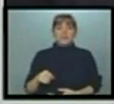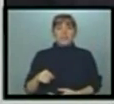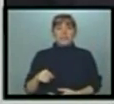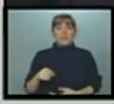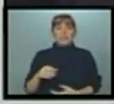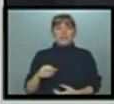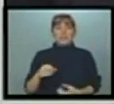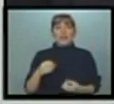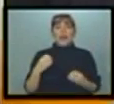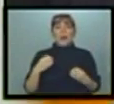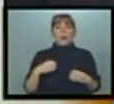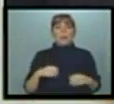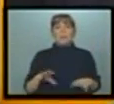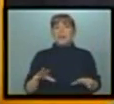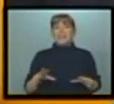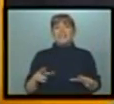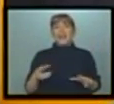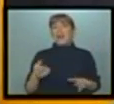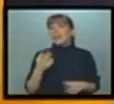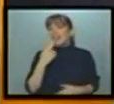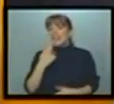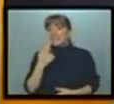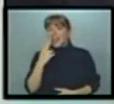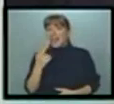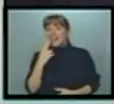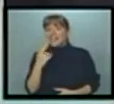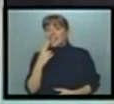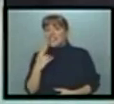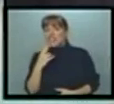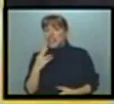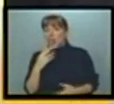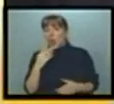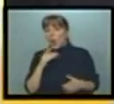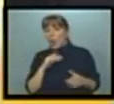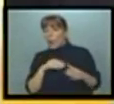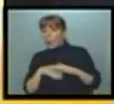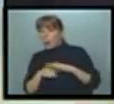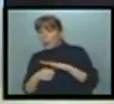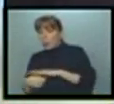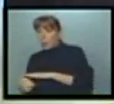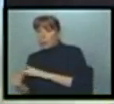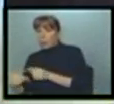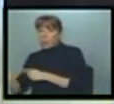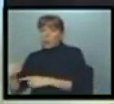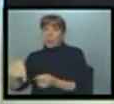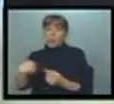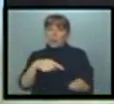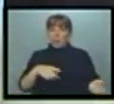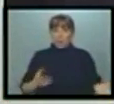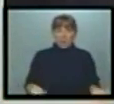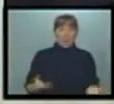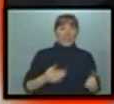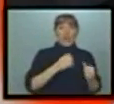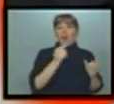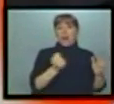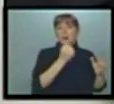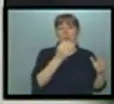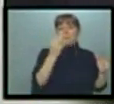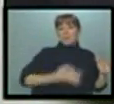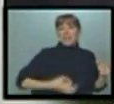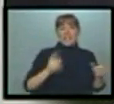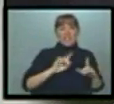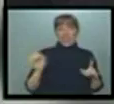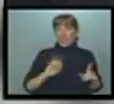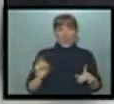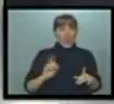y la comercialización ilegal del tabaco. Y esto va a generar que haya menos inversiones, va a generar que haya menos producción, claro, menos comercialización y un impacto